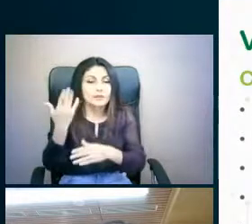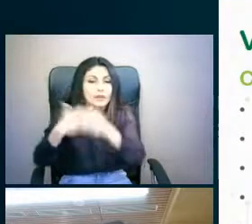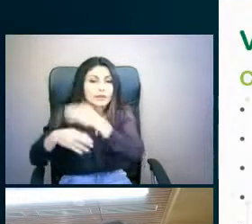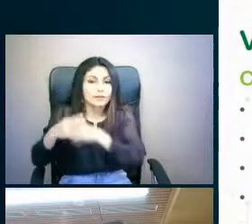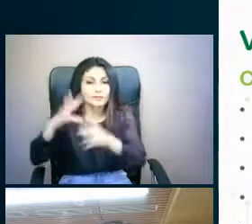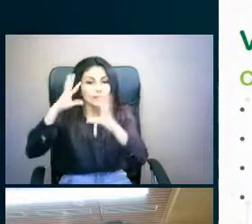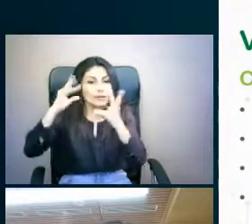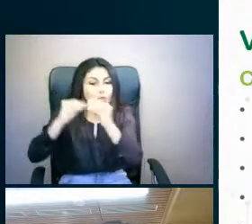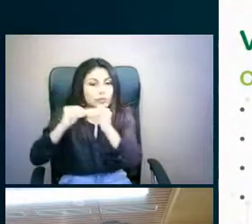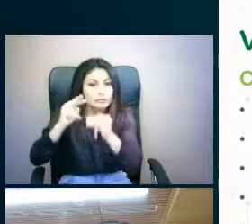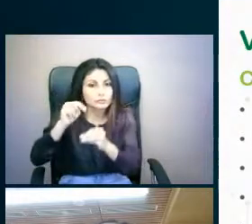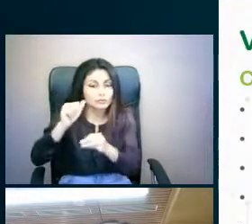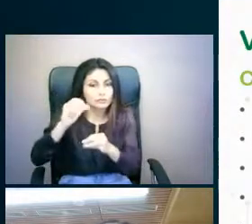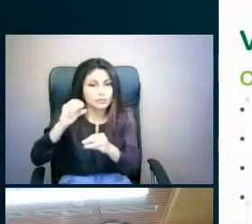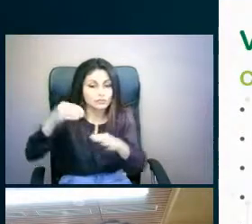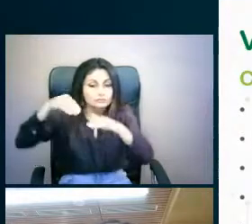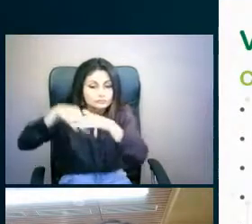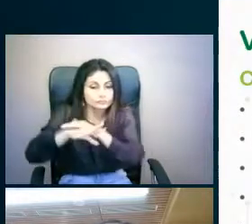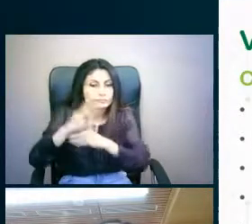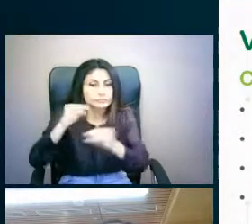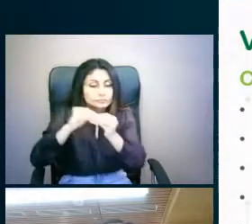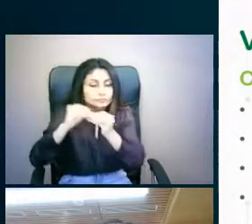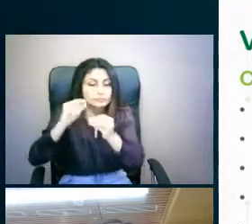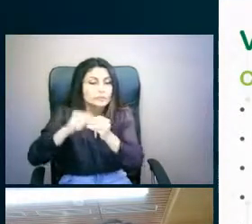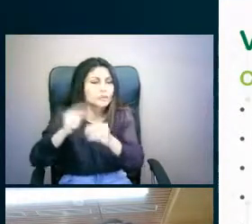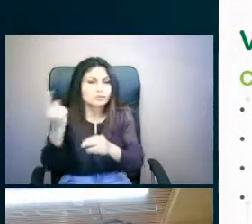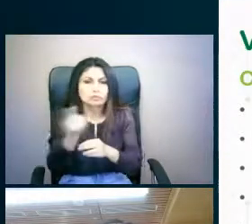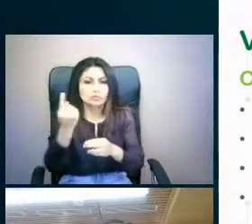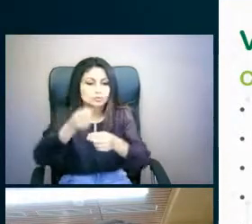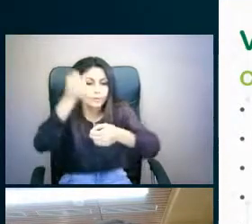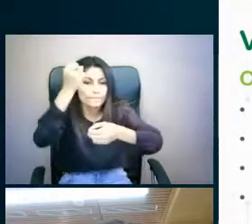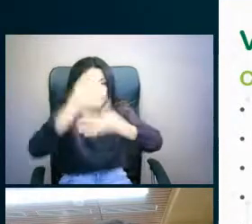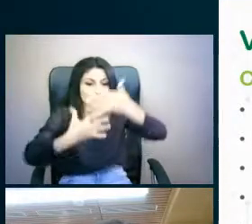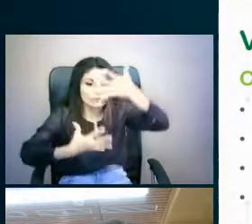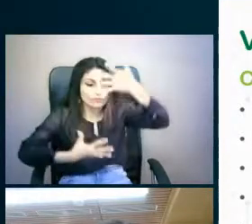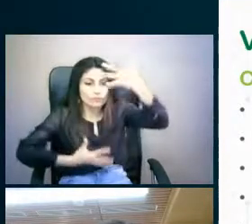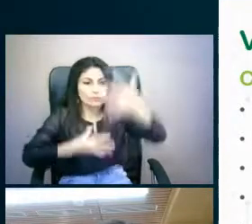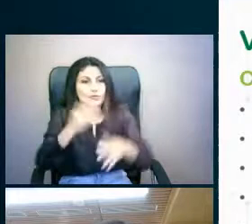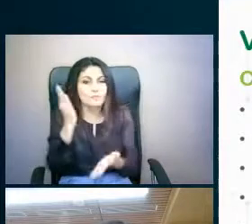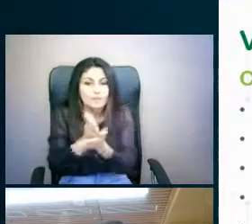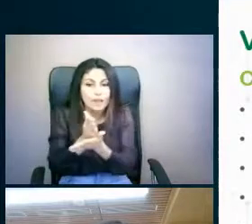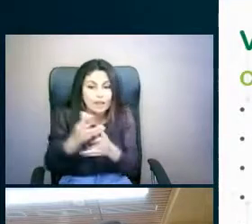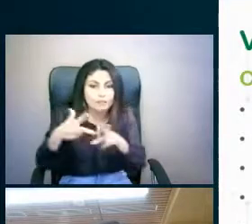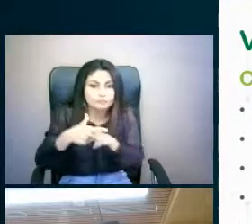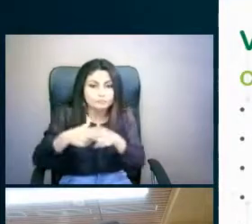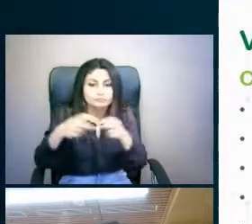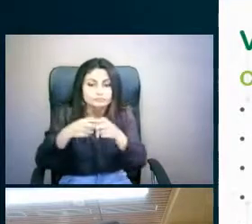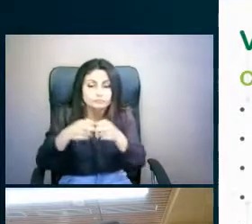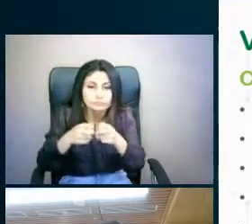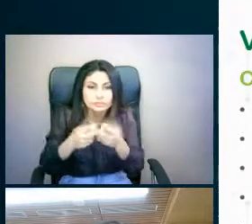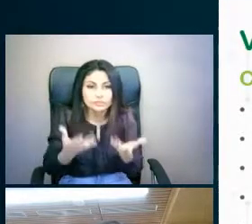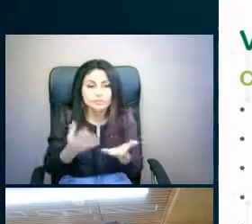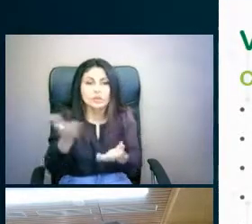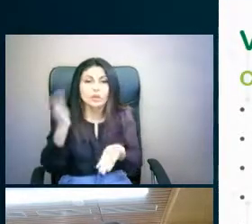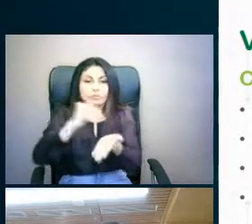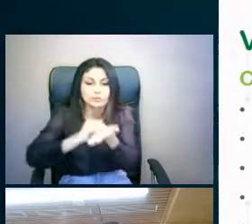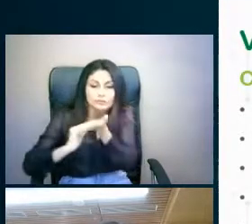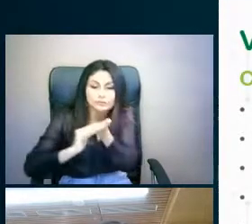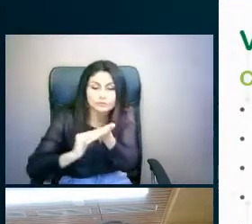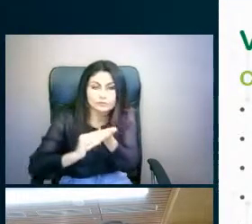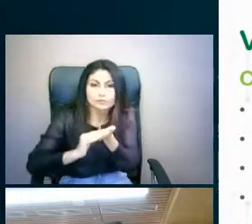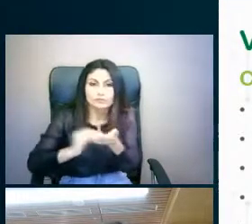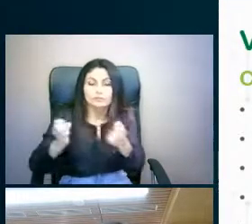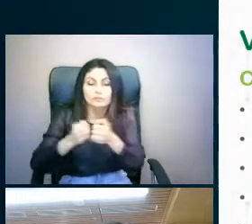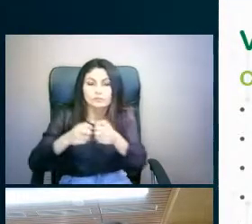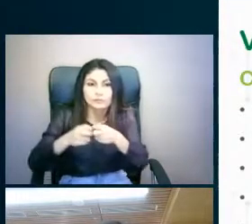un reporteador web y el mismo desplegaba solamente el número de la incidencia, fecha de corte, fecha de restauración, duración